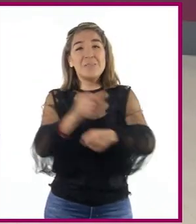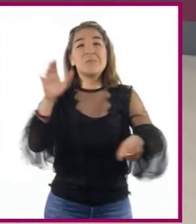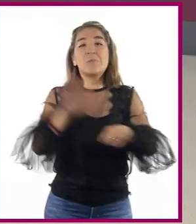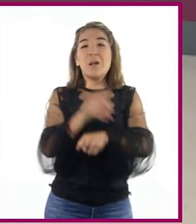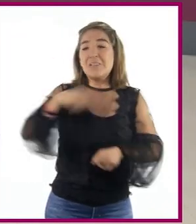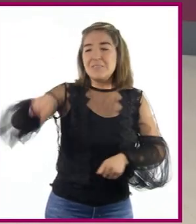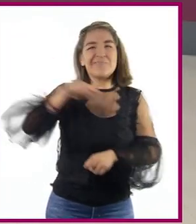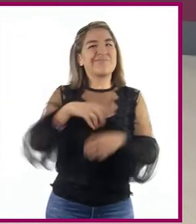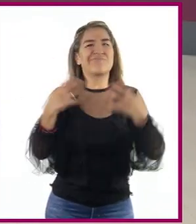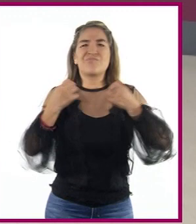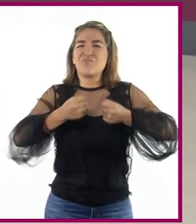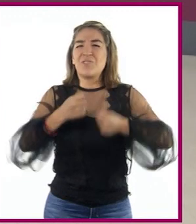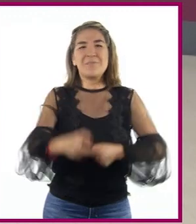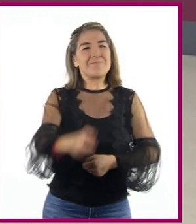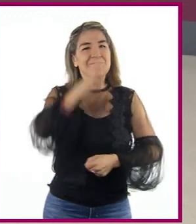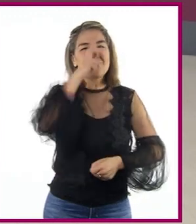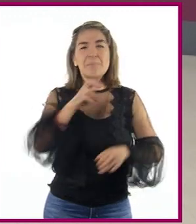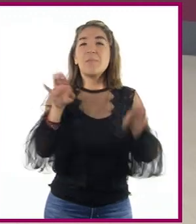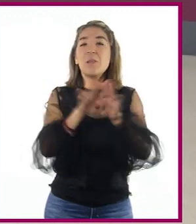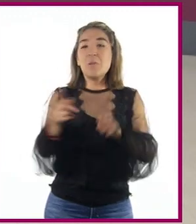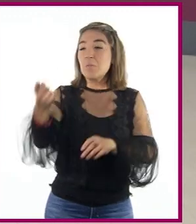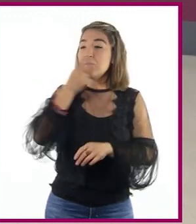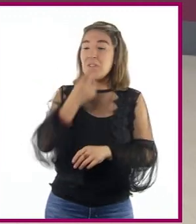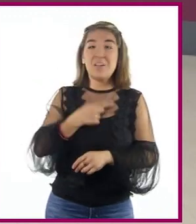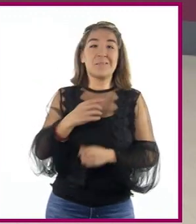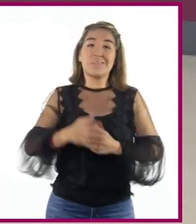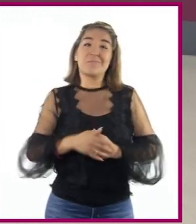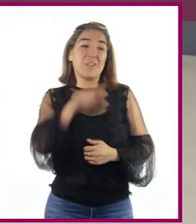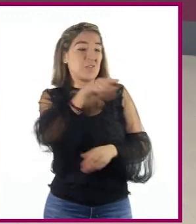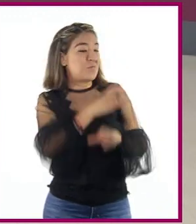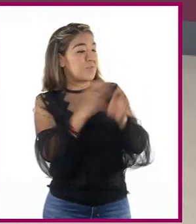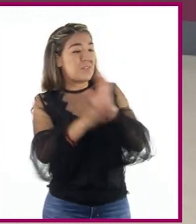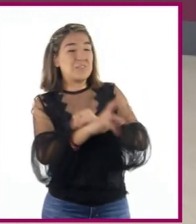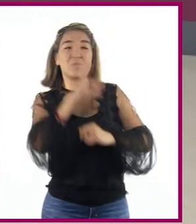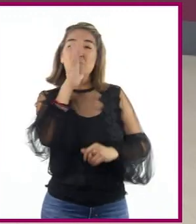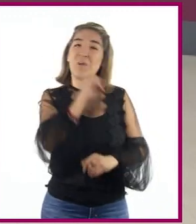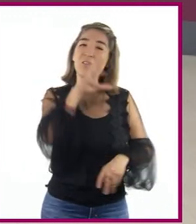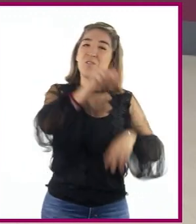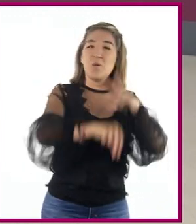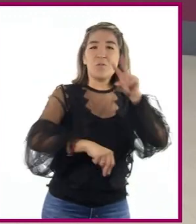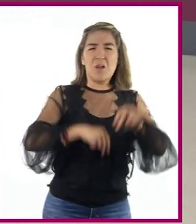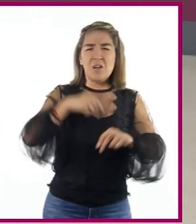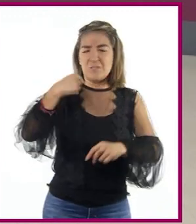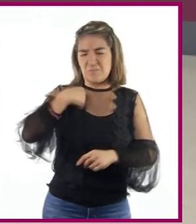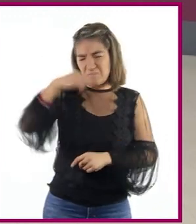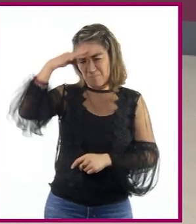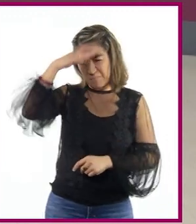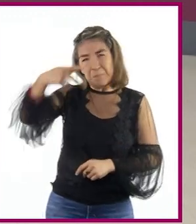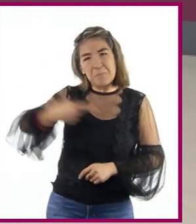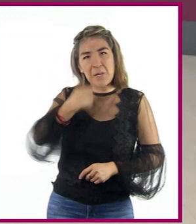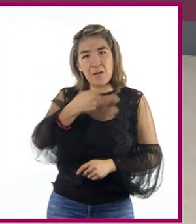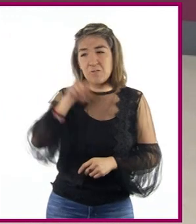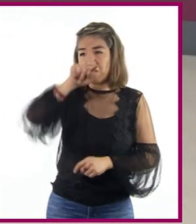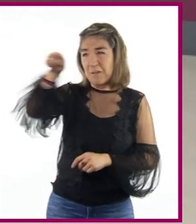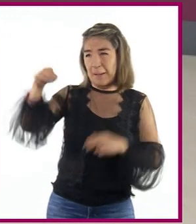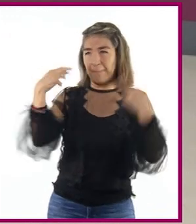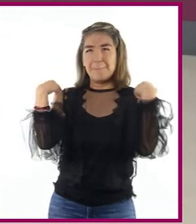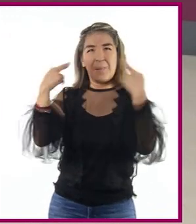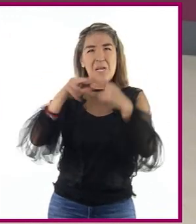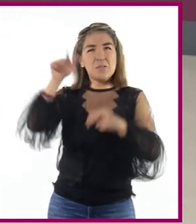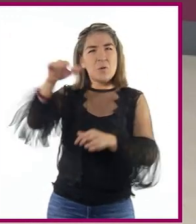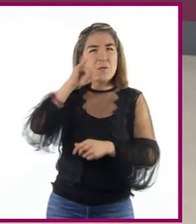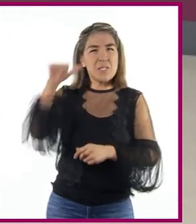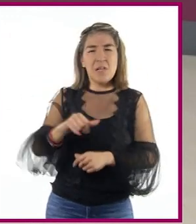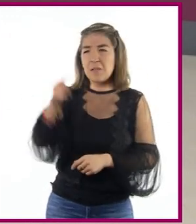resistencias eran muy fuertes. Me decían de todo. Me preguntaban si acaso creía que los profesores italianos